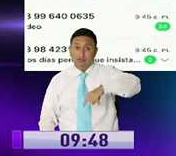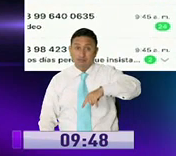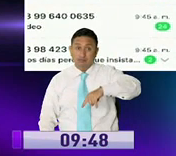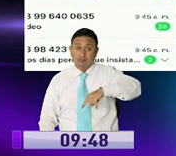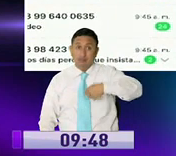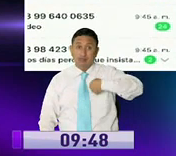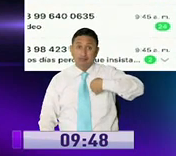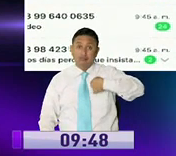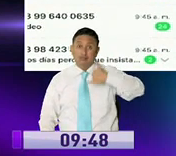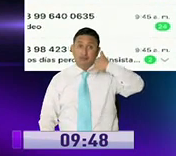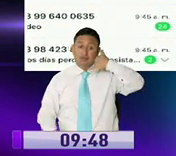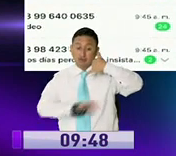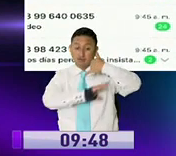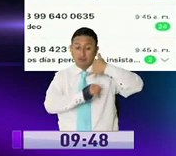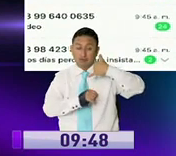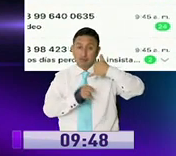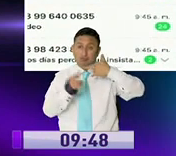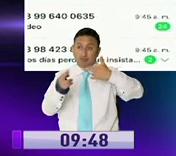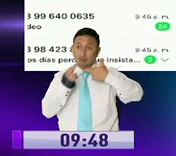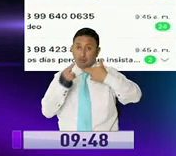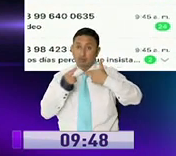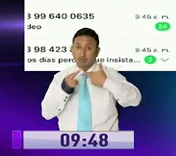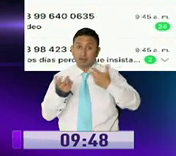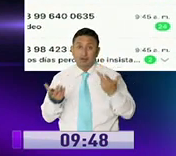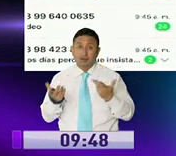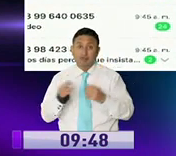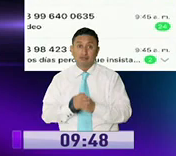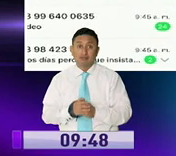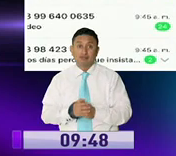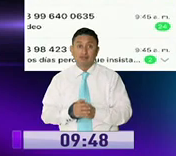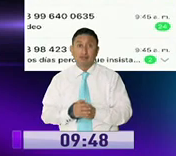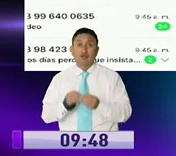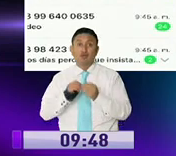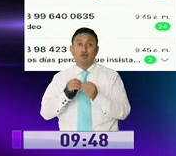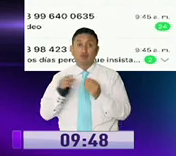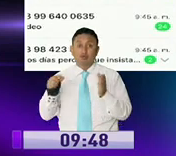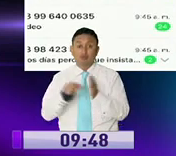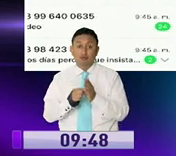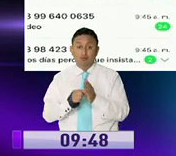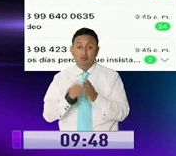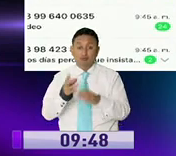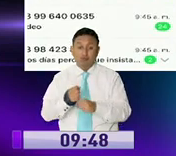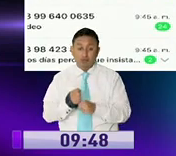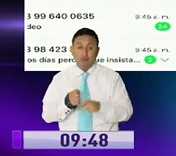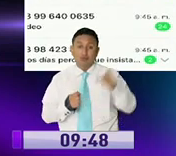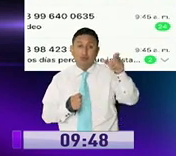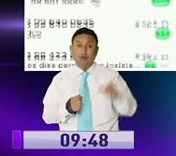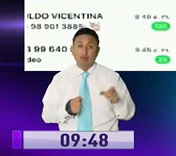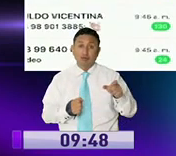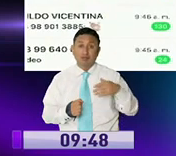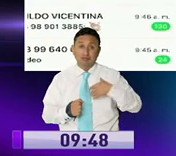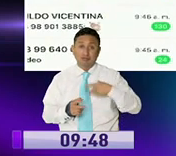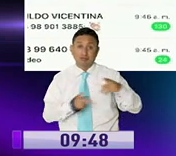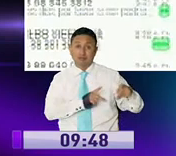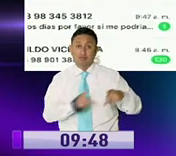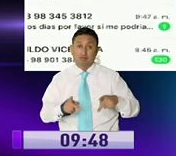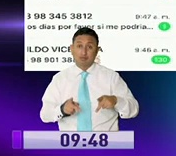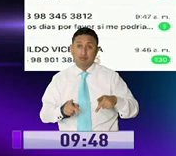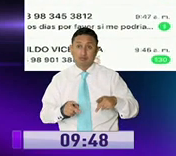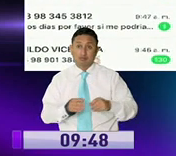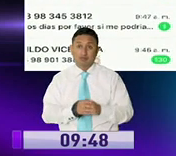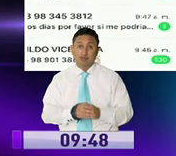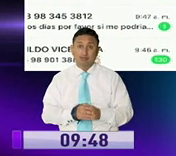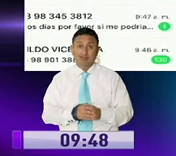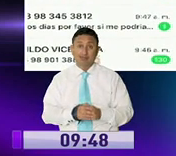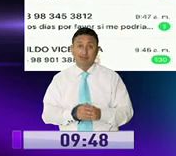del celular. No recibo respuesta a la telefonía móvil y no puedo recuperar el número ni el chip. Y los pillos usan mi plan telefónico a